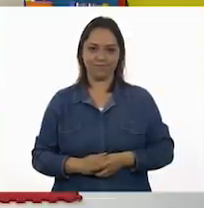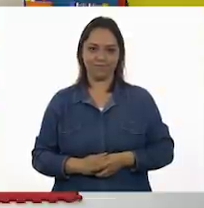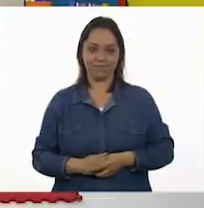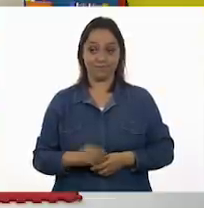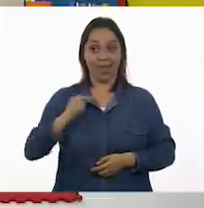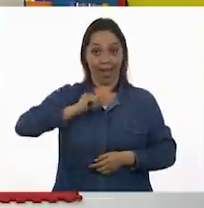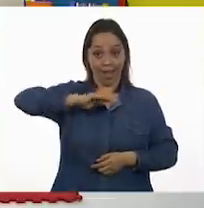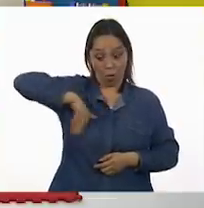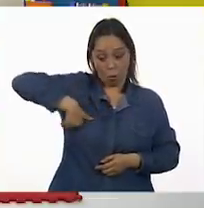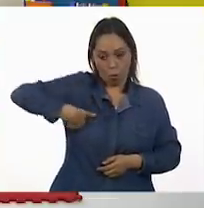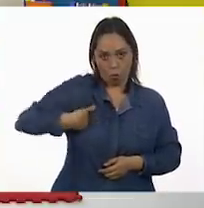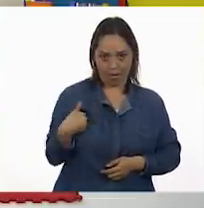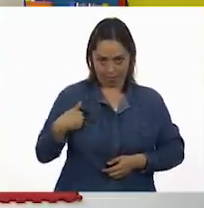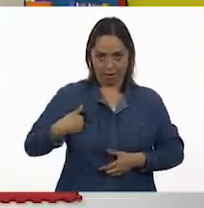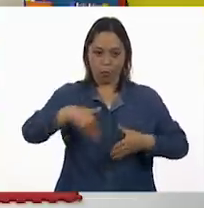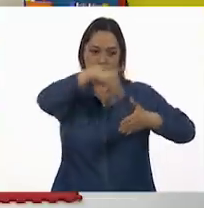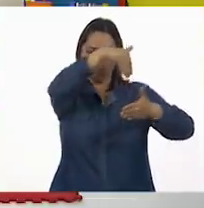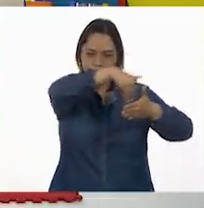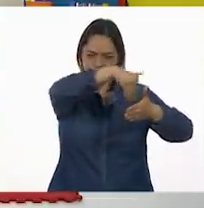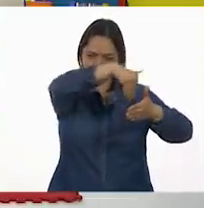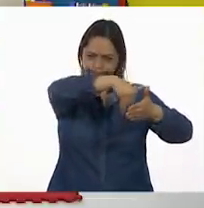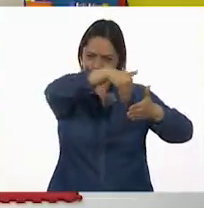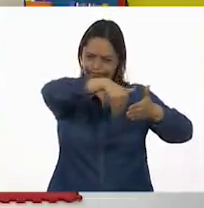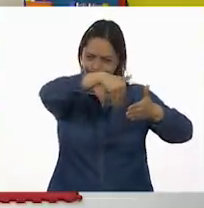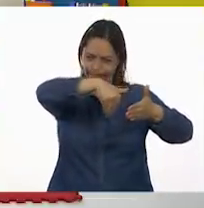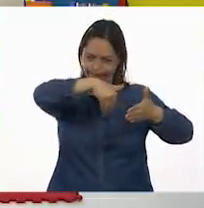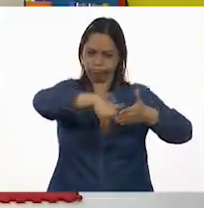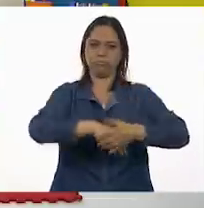Hay que guardarla en nuestro tarjetero.